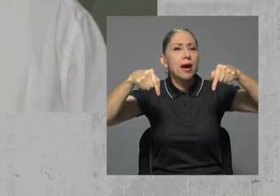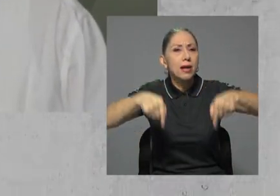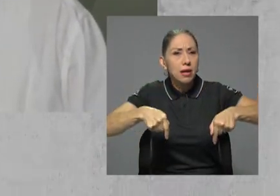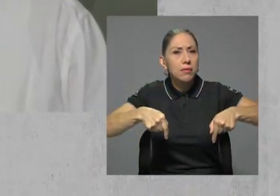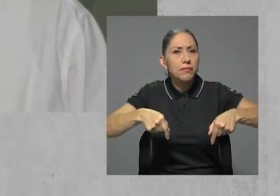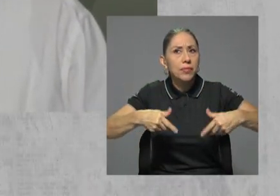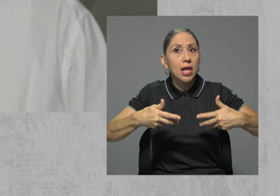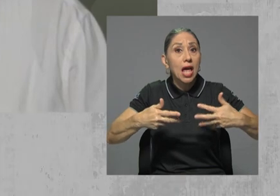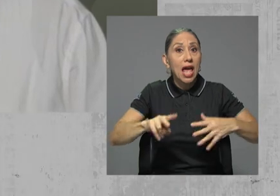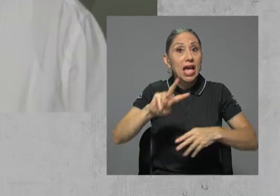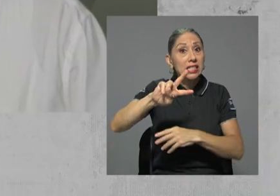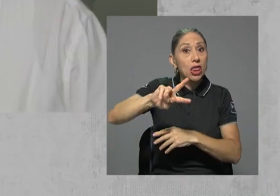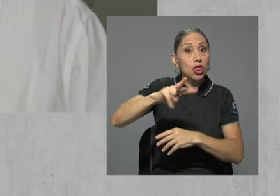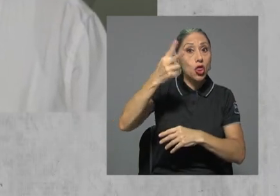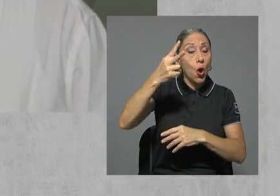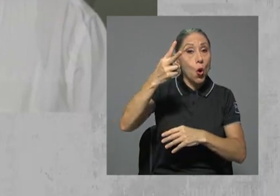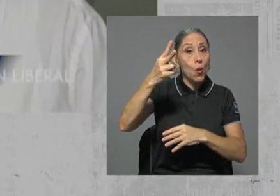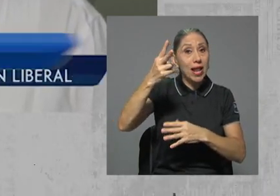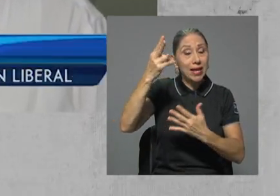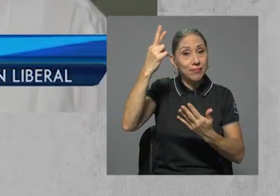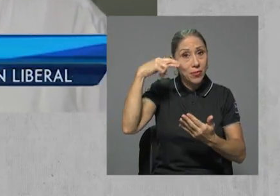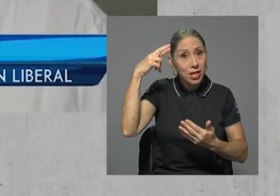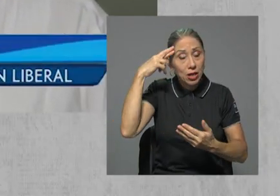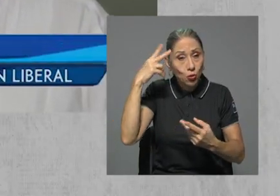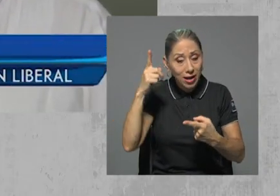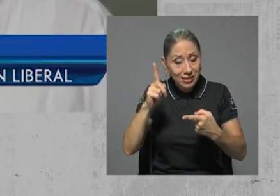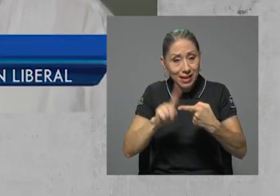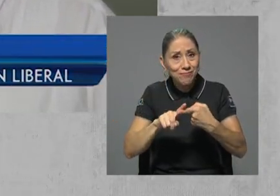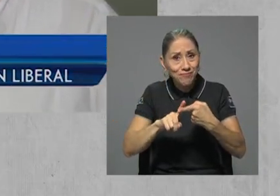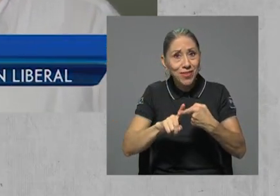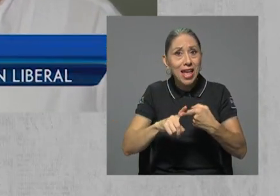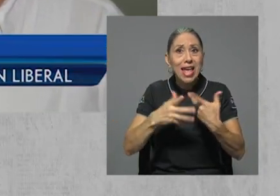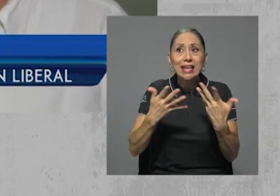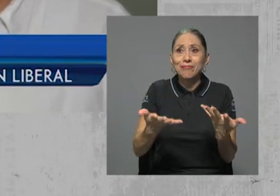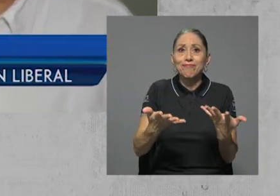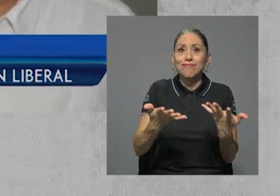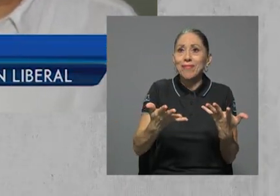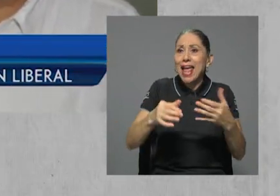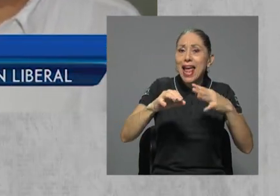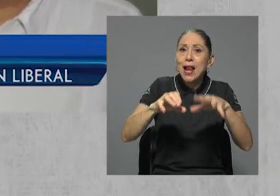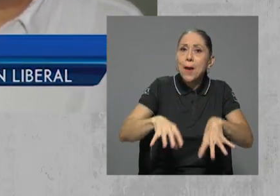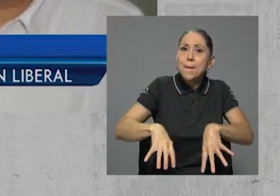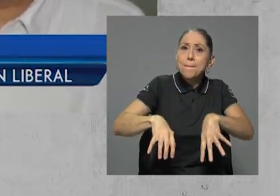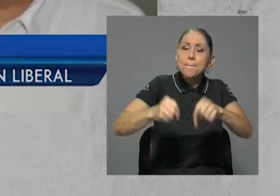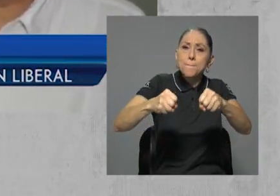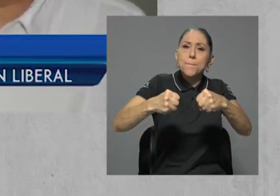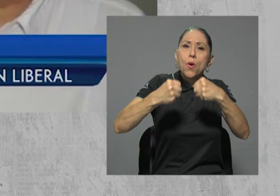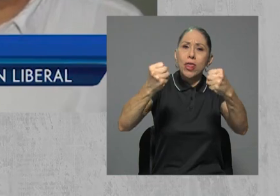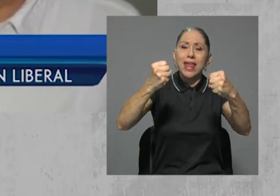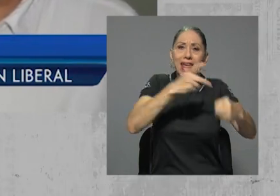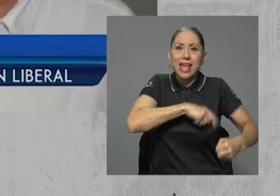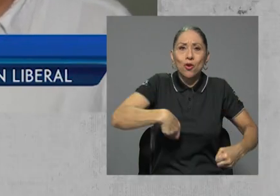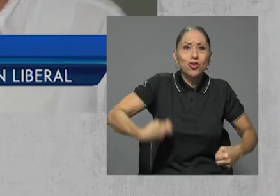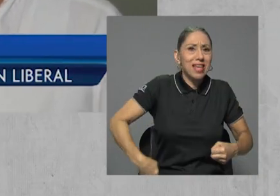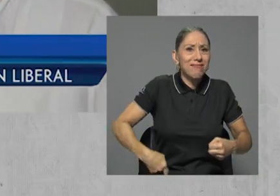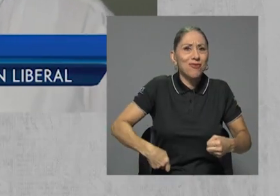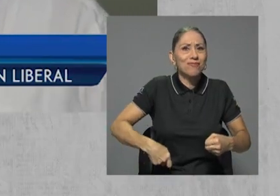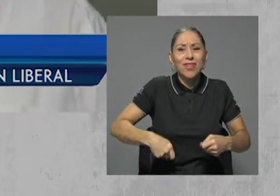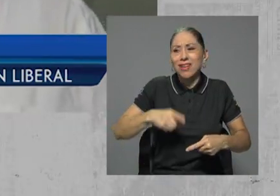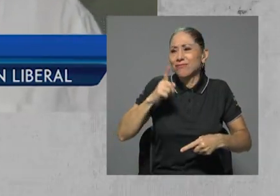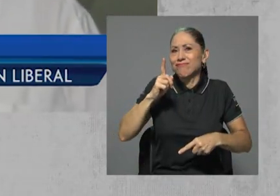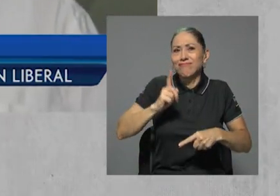de doble naturaleza una gran incompetencia al poder ejecutivo en la tramitación de los permisos que lleva a la nulidad